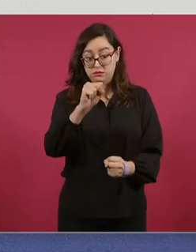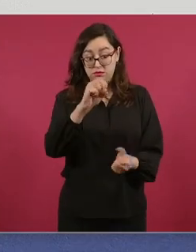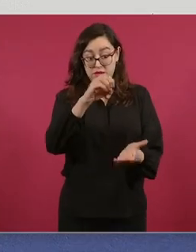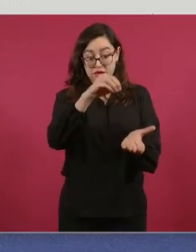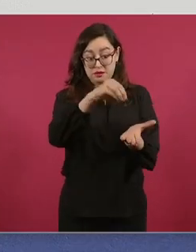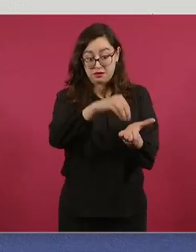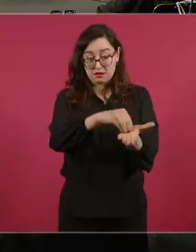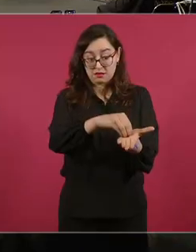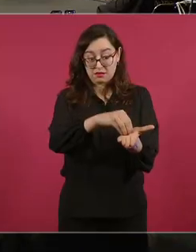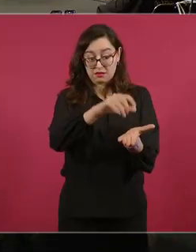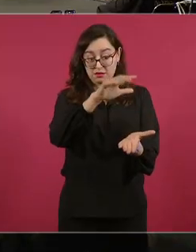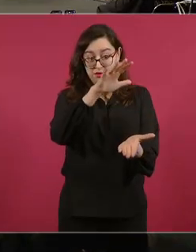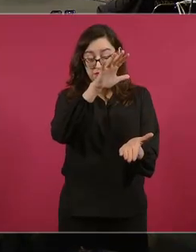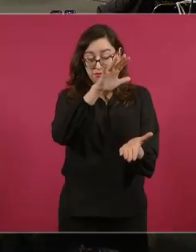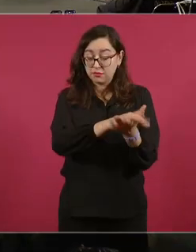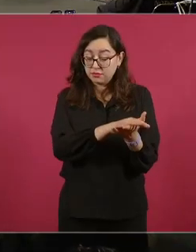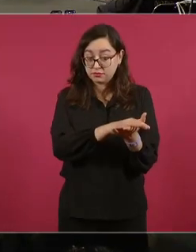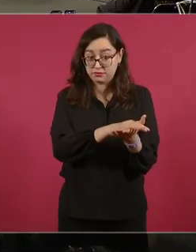de que,